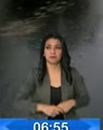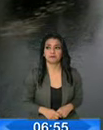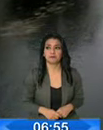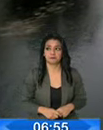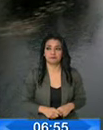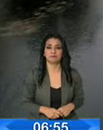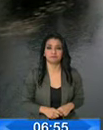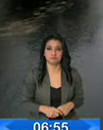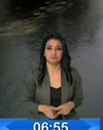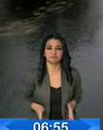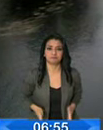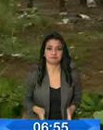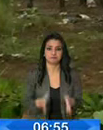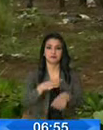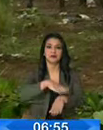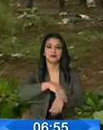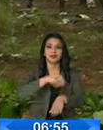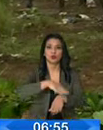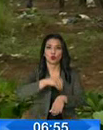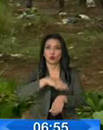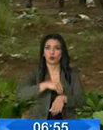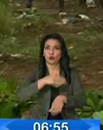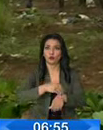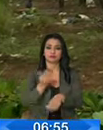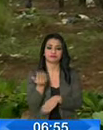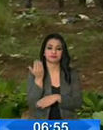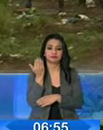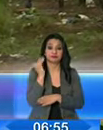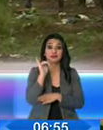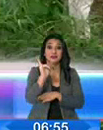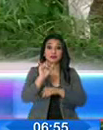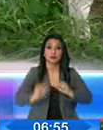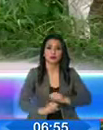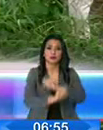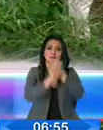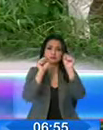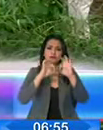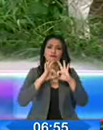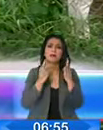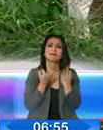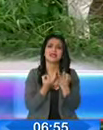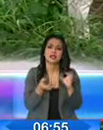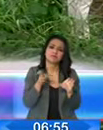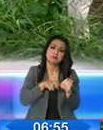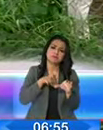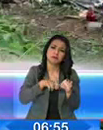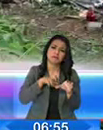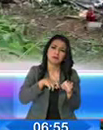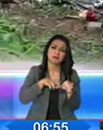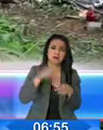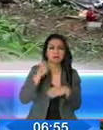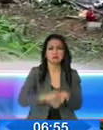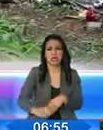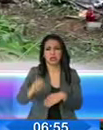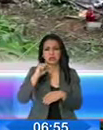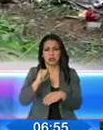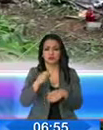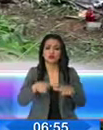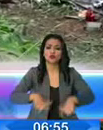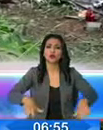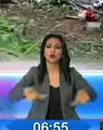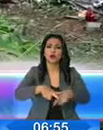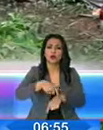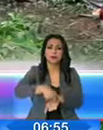Ocurrió en la vía Quevedo-San Carlos, la madrugada de este sábado, cuando la familia Arriaga salió de su hogar en el sector La Cadena, vía